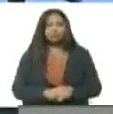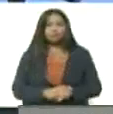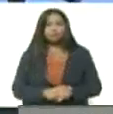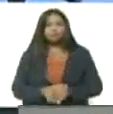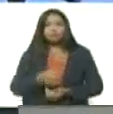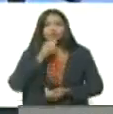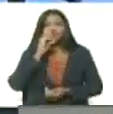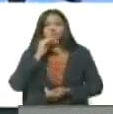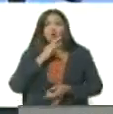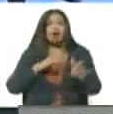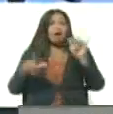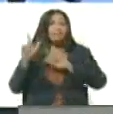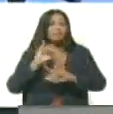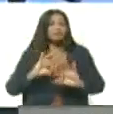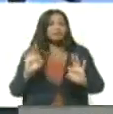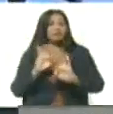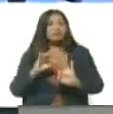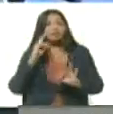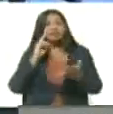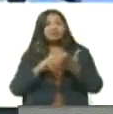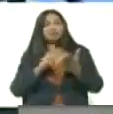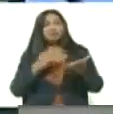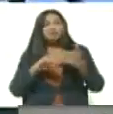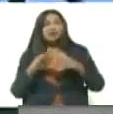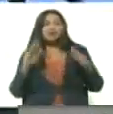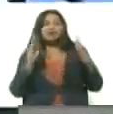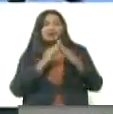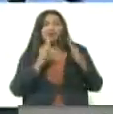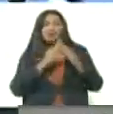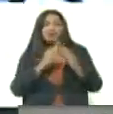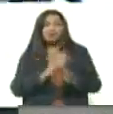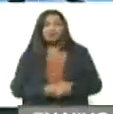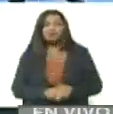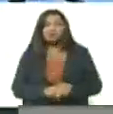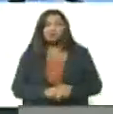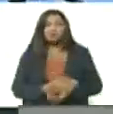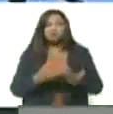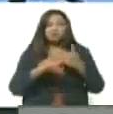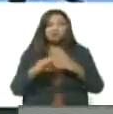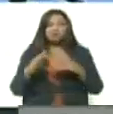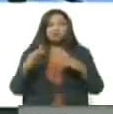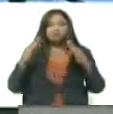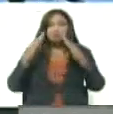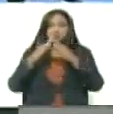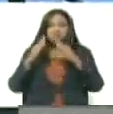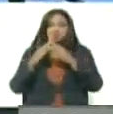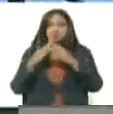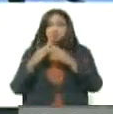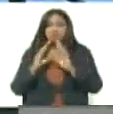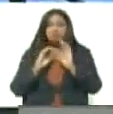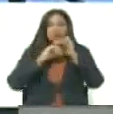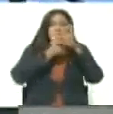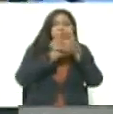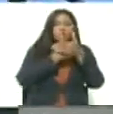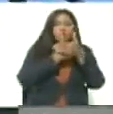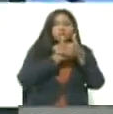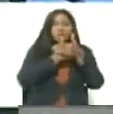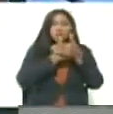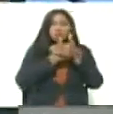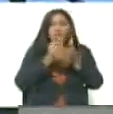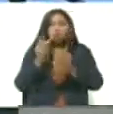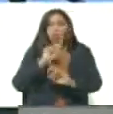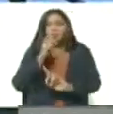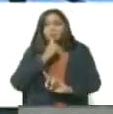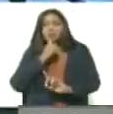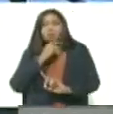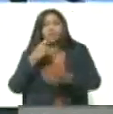Quienes no aman de verdad, se van del hogar, se van de la casa, se esconden, no aguantan